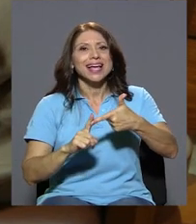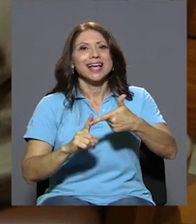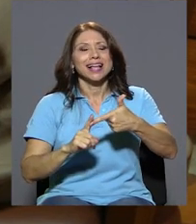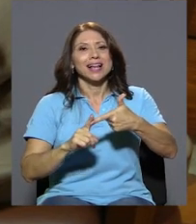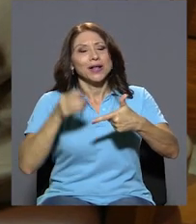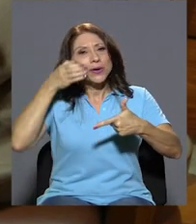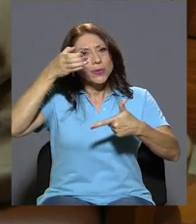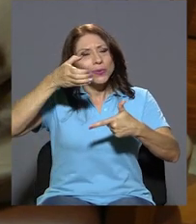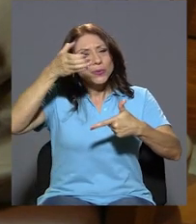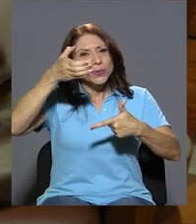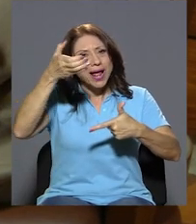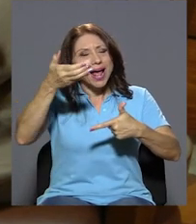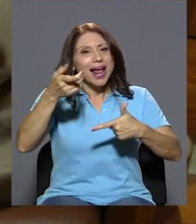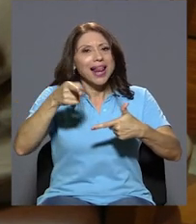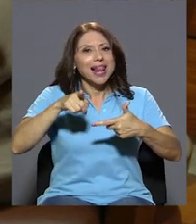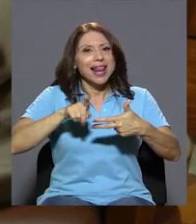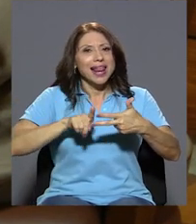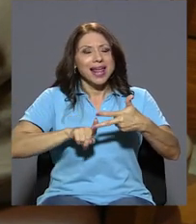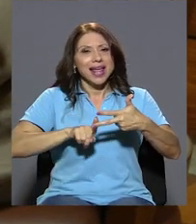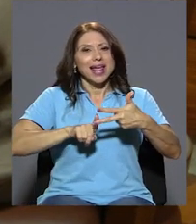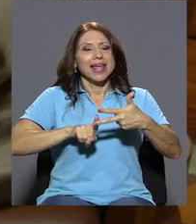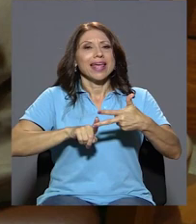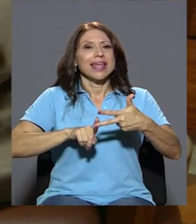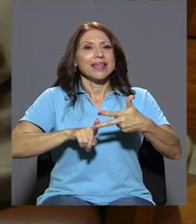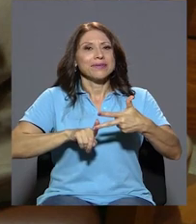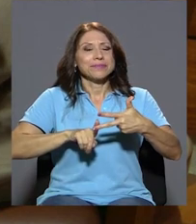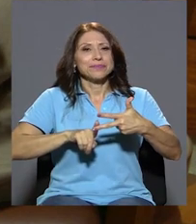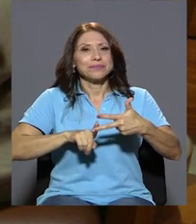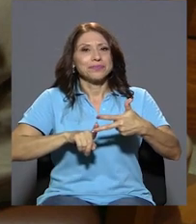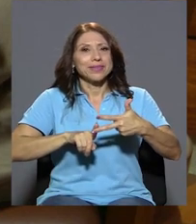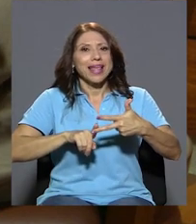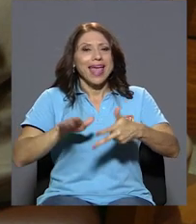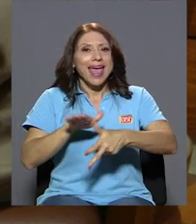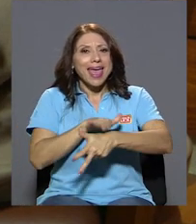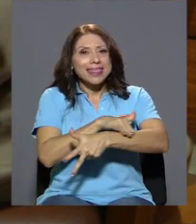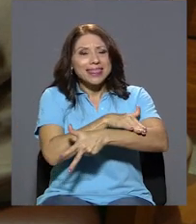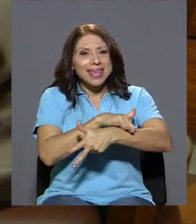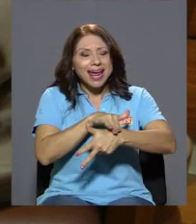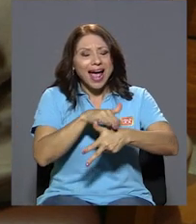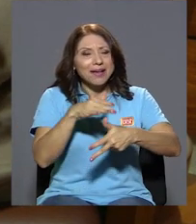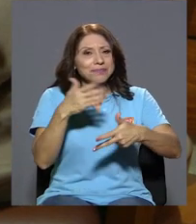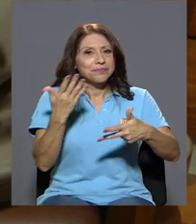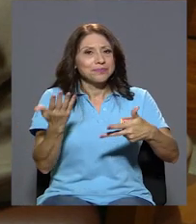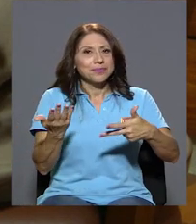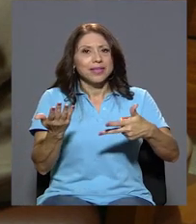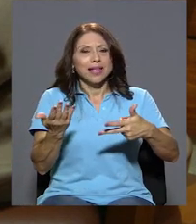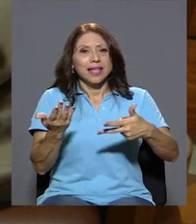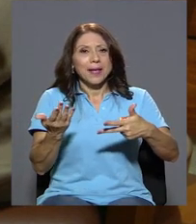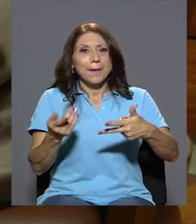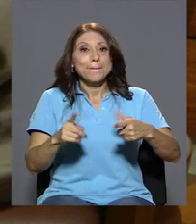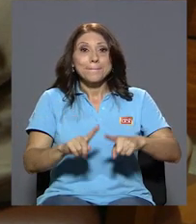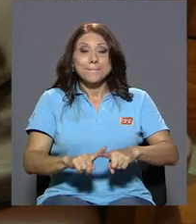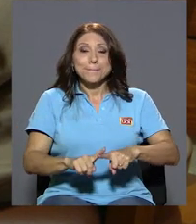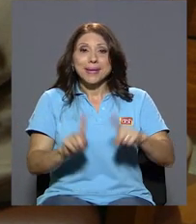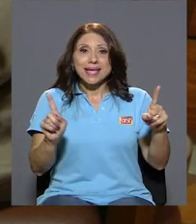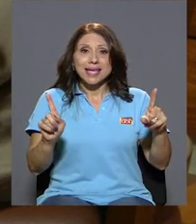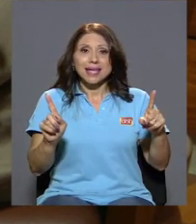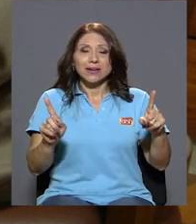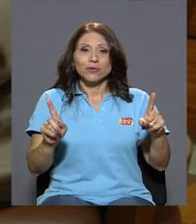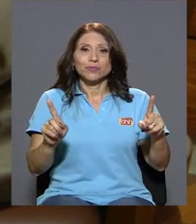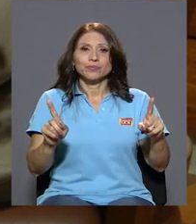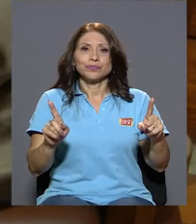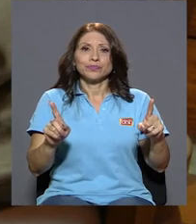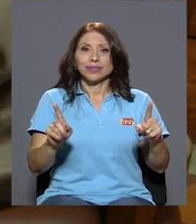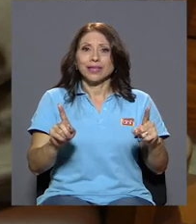dimensión cultural de una dimensión por supuesto étnica pero